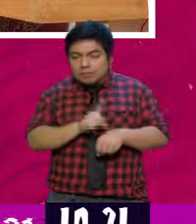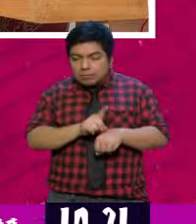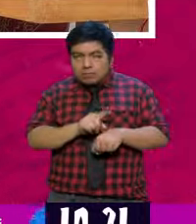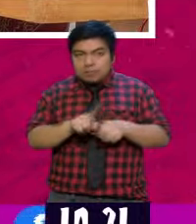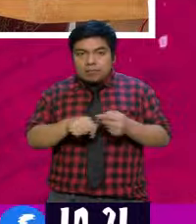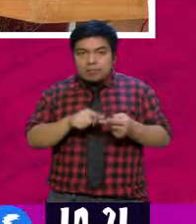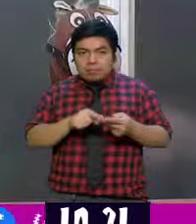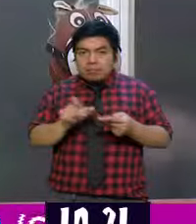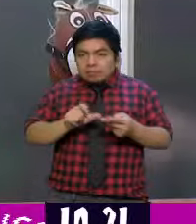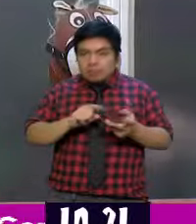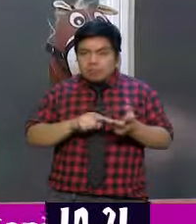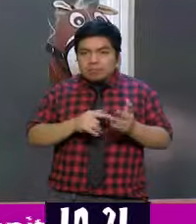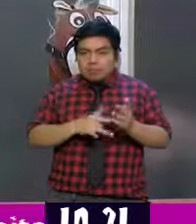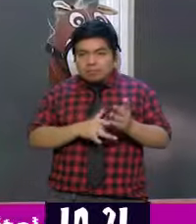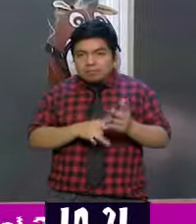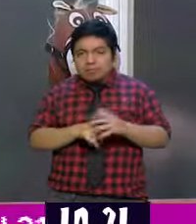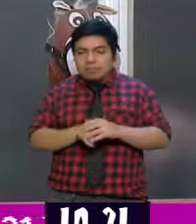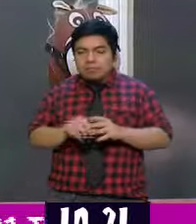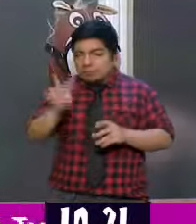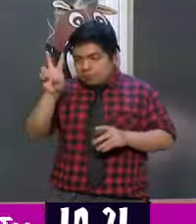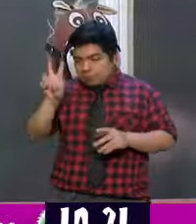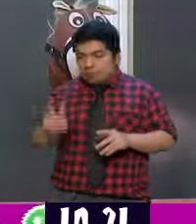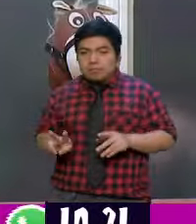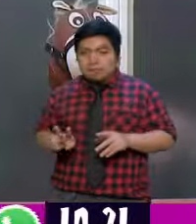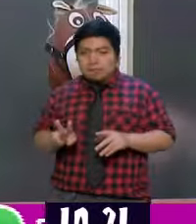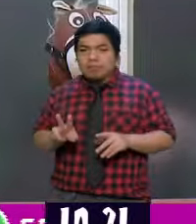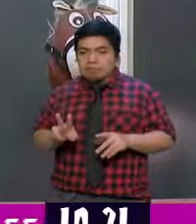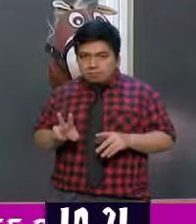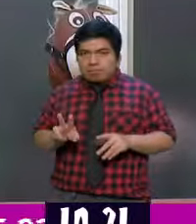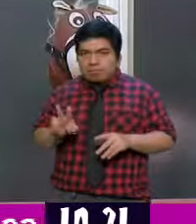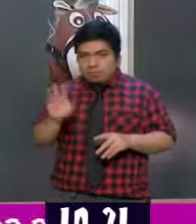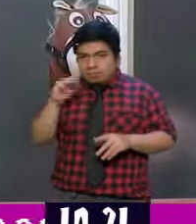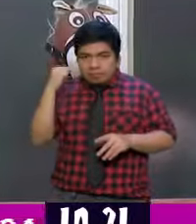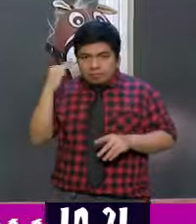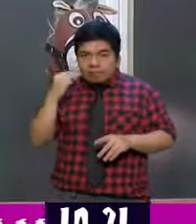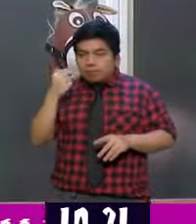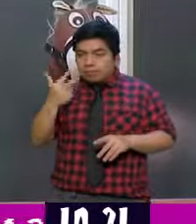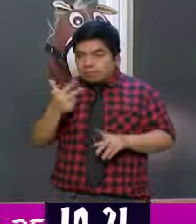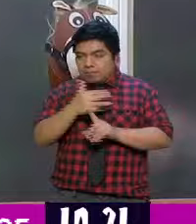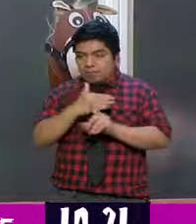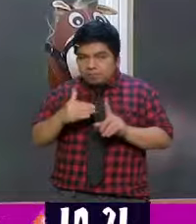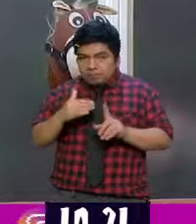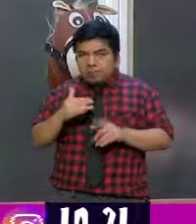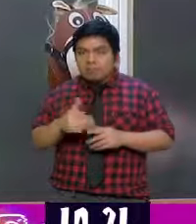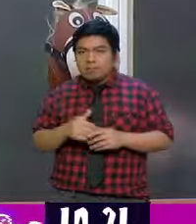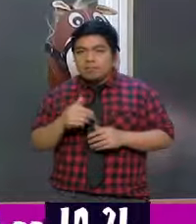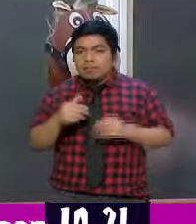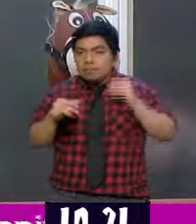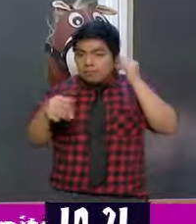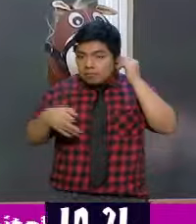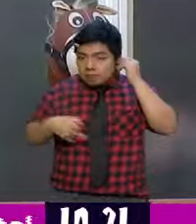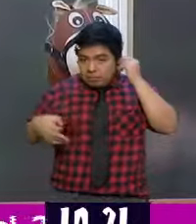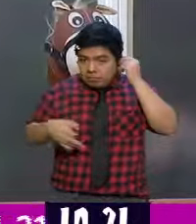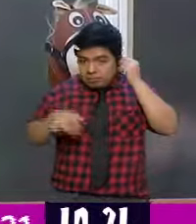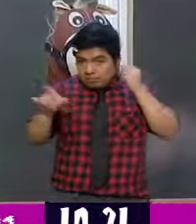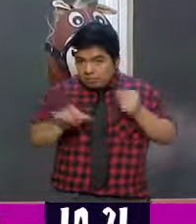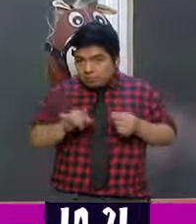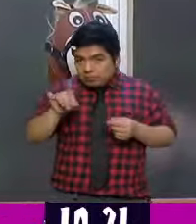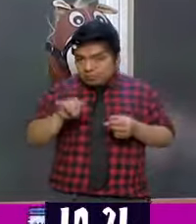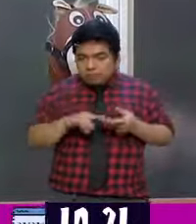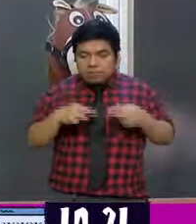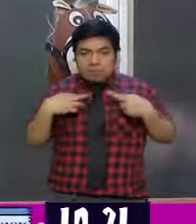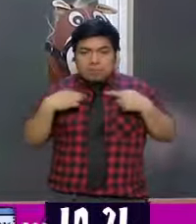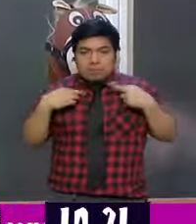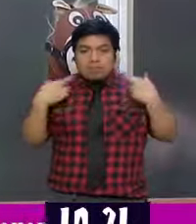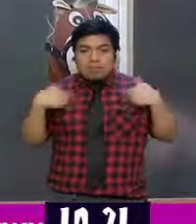hay que caerle entonces. Sí, los viernes, todos los viernes de marzo a las 8:30, Teatro Xola. Si van con ropa regional,